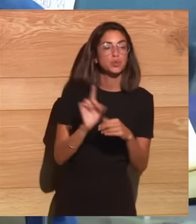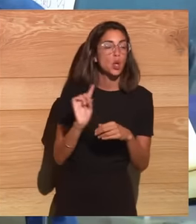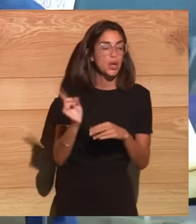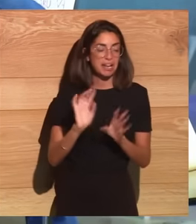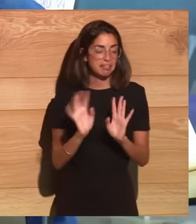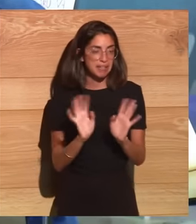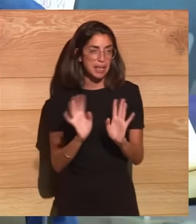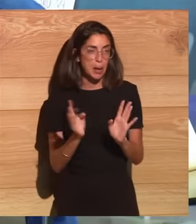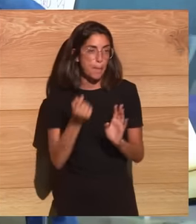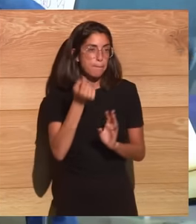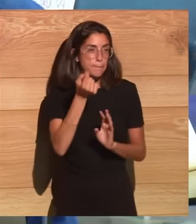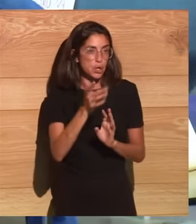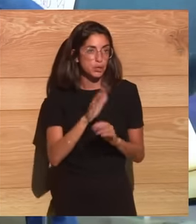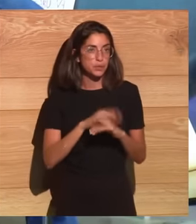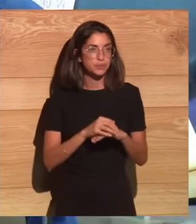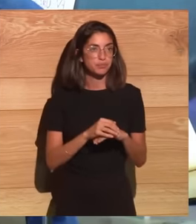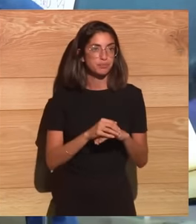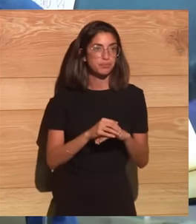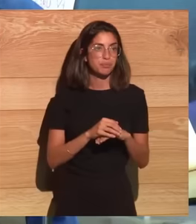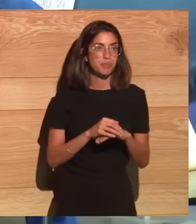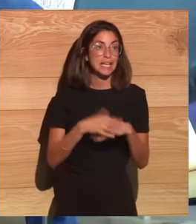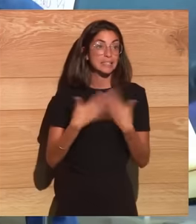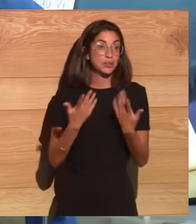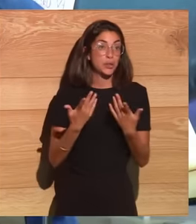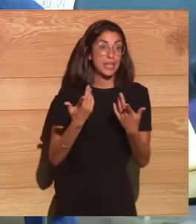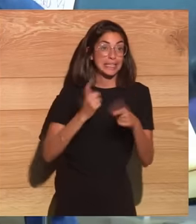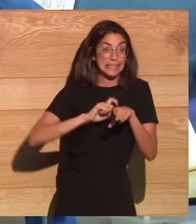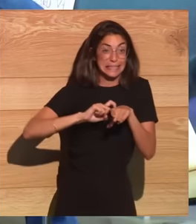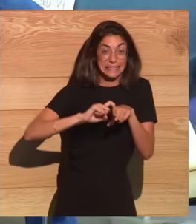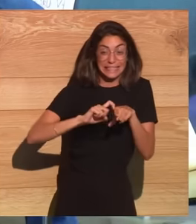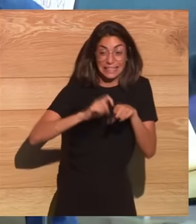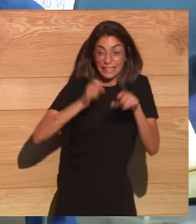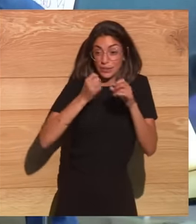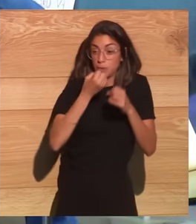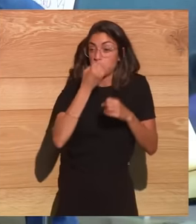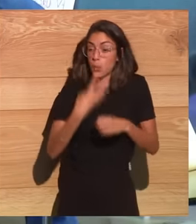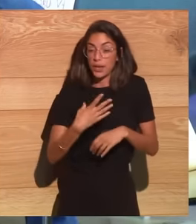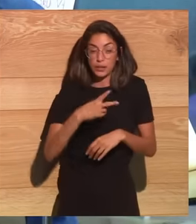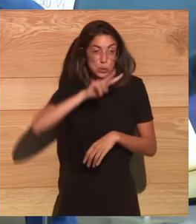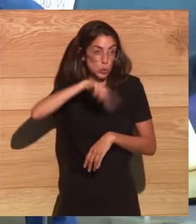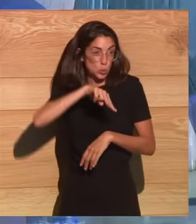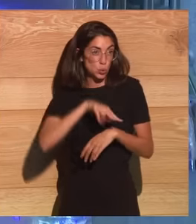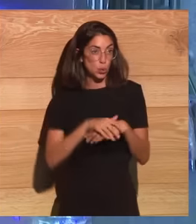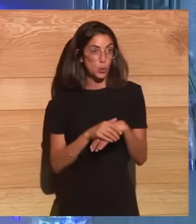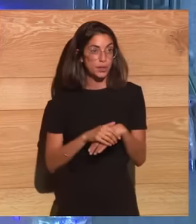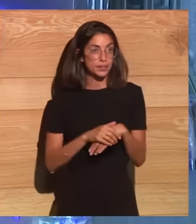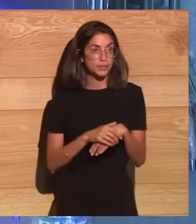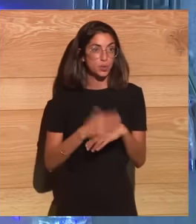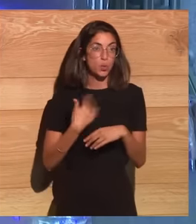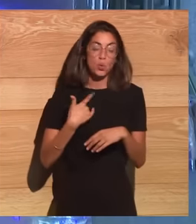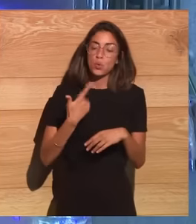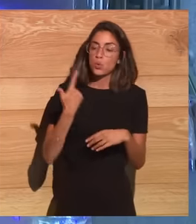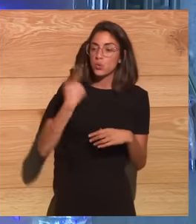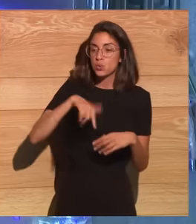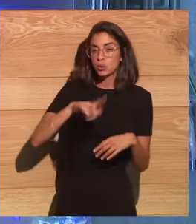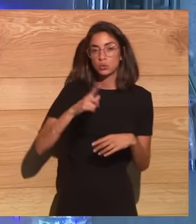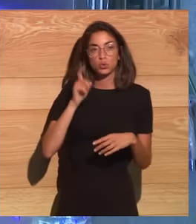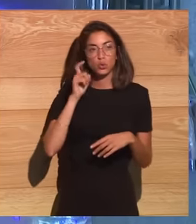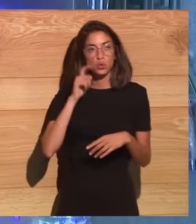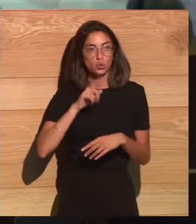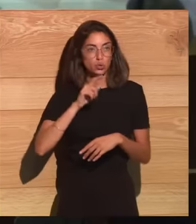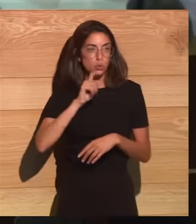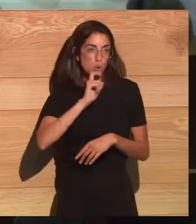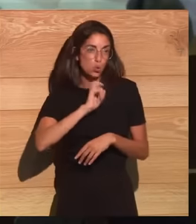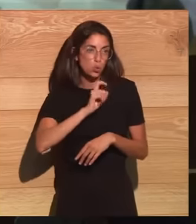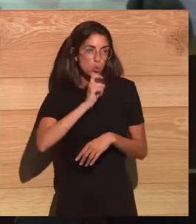mi... Y no siempre con el mejor carácter, no. Arturo. ¿Es así, Juan? ¿Qué 5 meses que nos dio? ¿Por